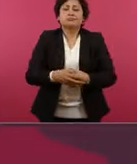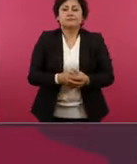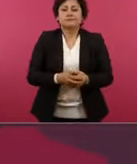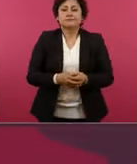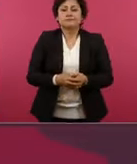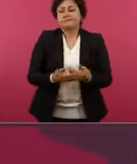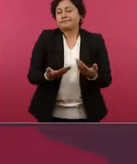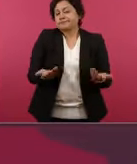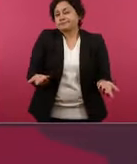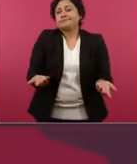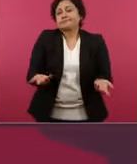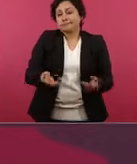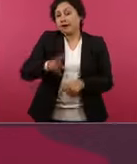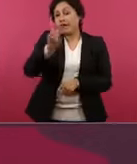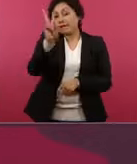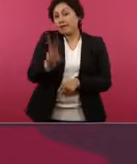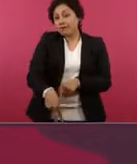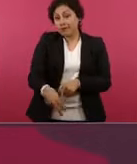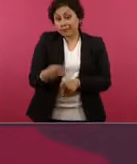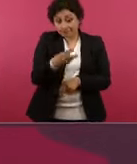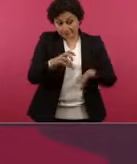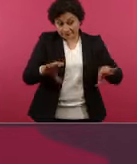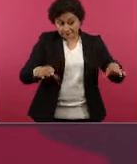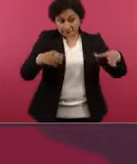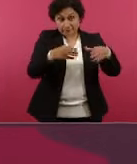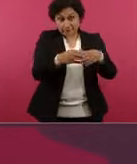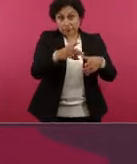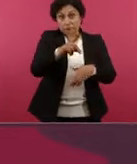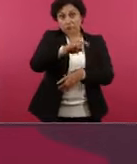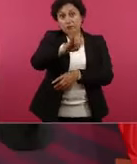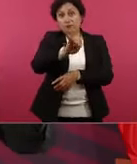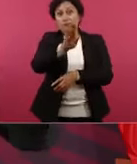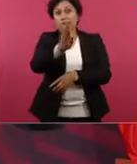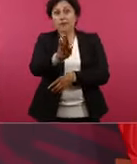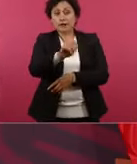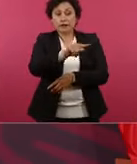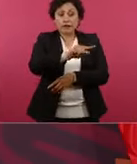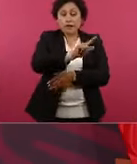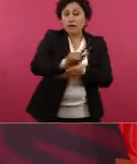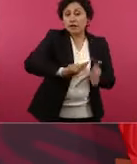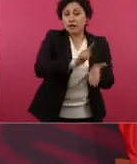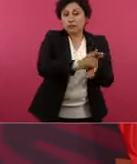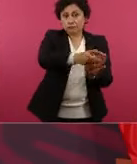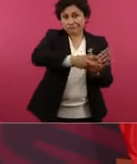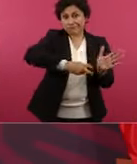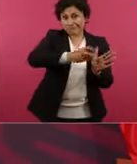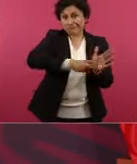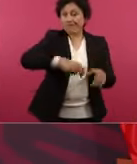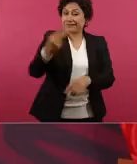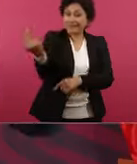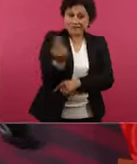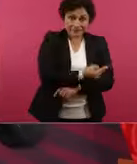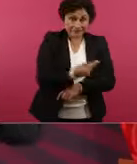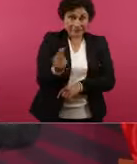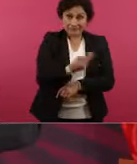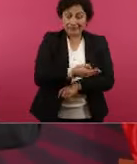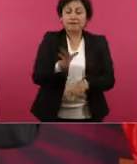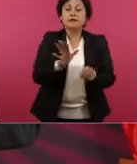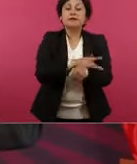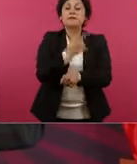Y hace falta una reforma en el Poder Judicial. Es que no es un poder